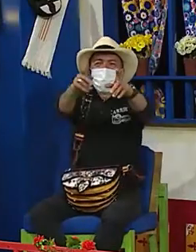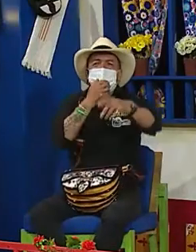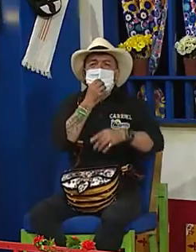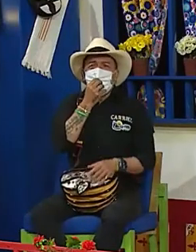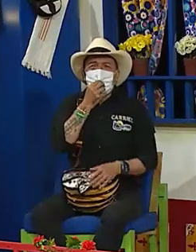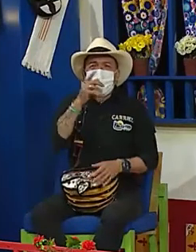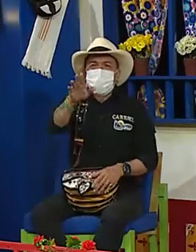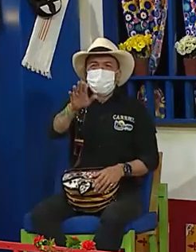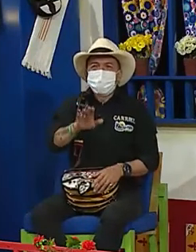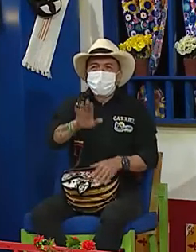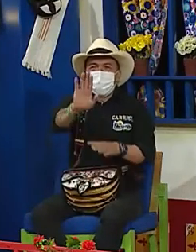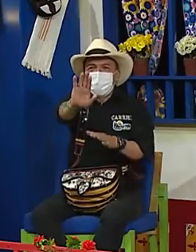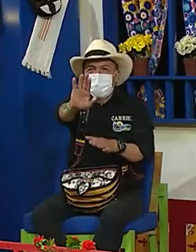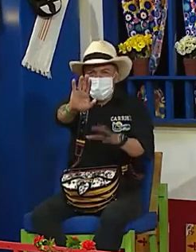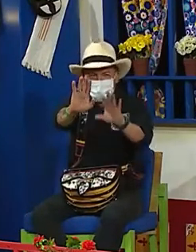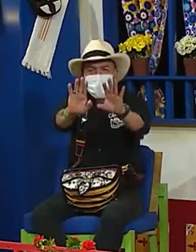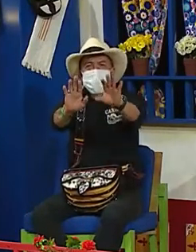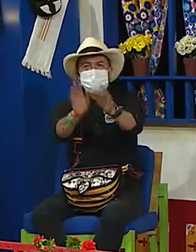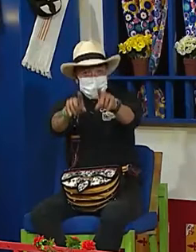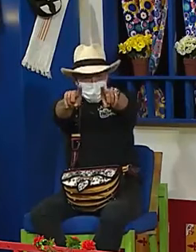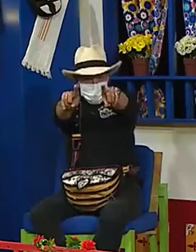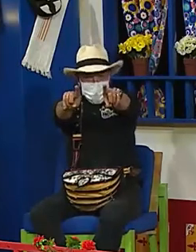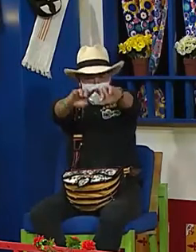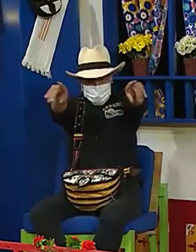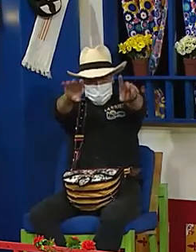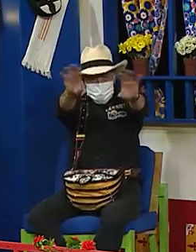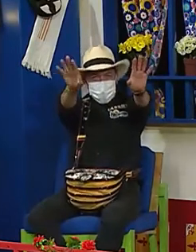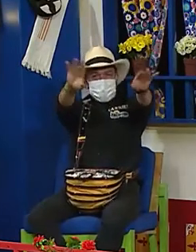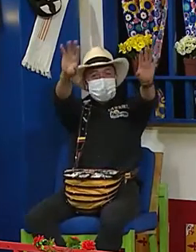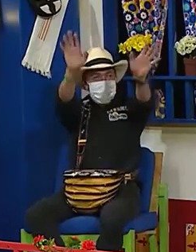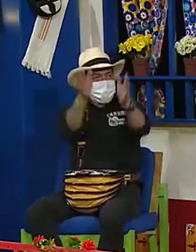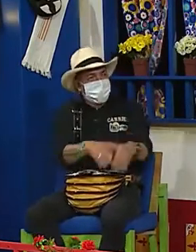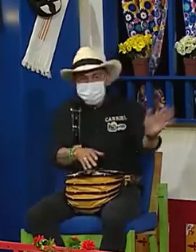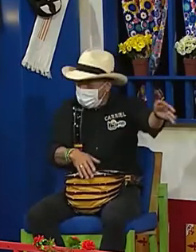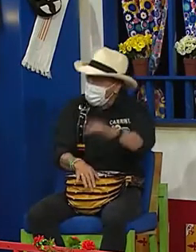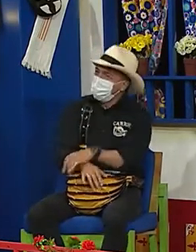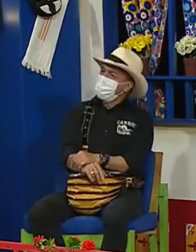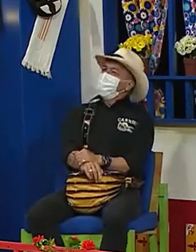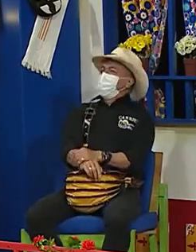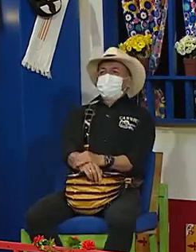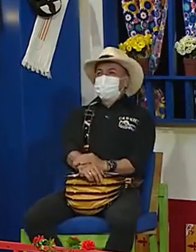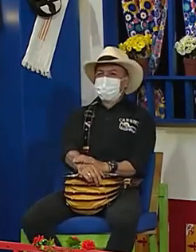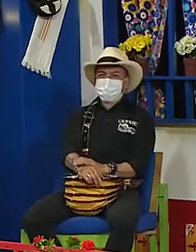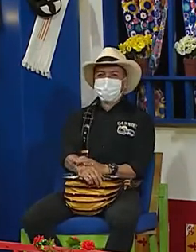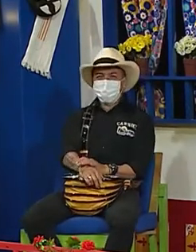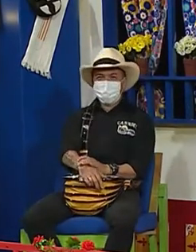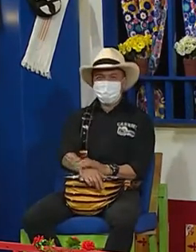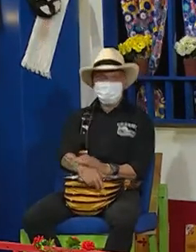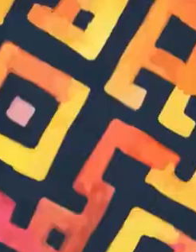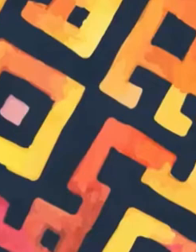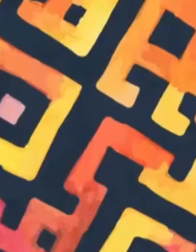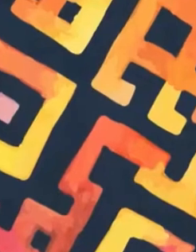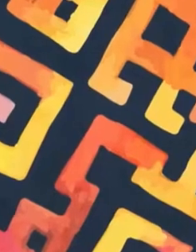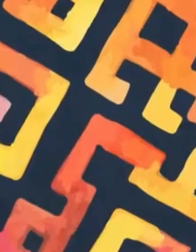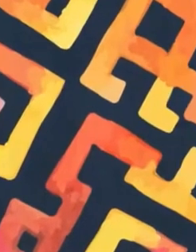Bueno, y con esta vaca nos vamos a comerciales. Ya venimos, ya venimos. No se muevan, no se muevan, no se muevan. Ya venimos, ya venimos.